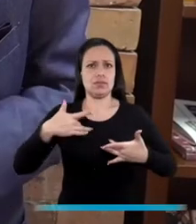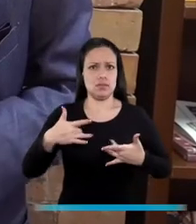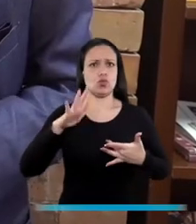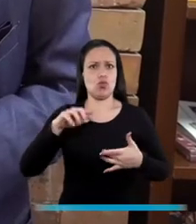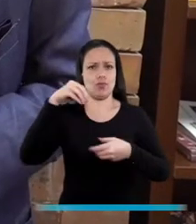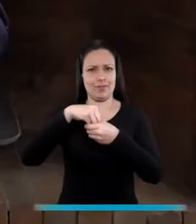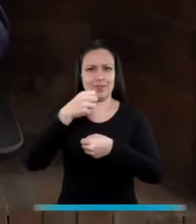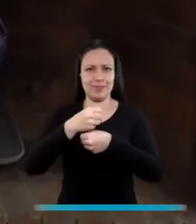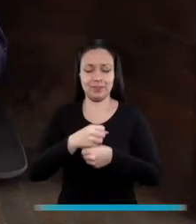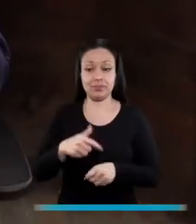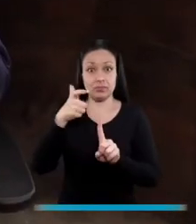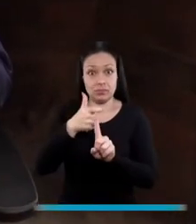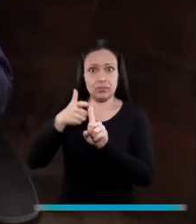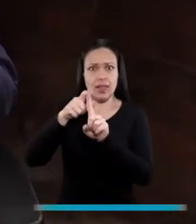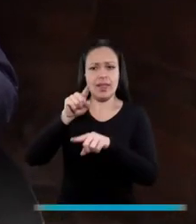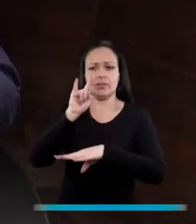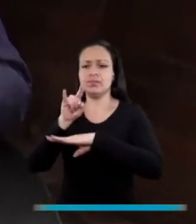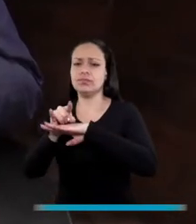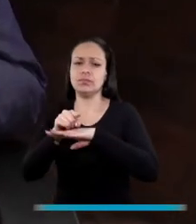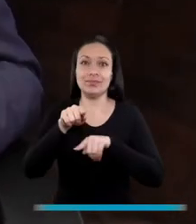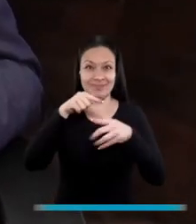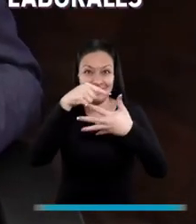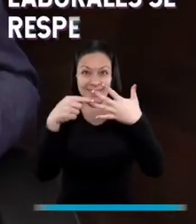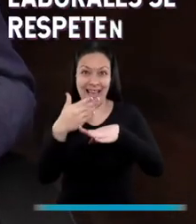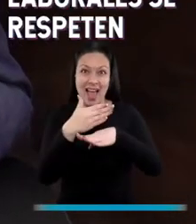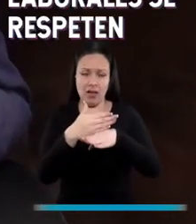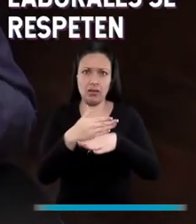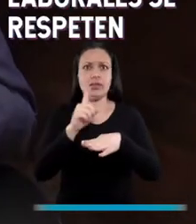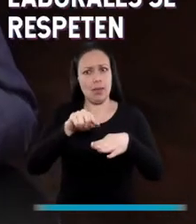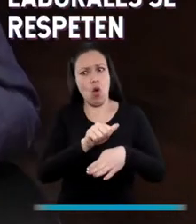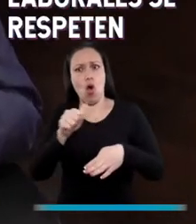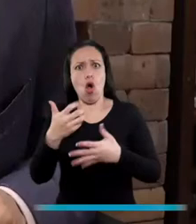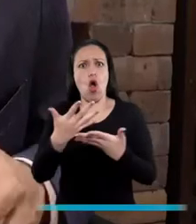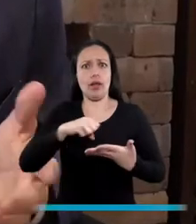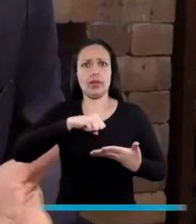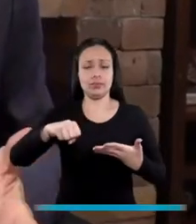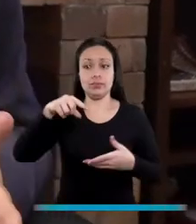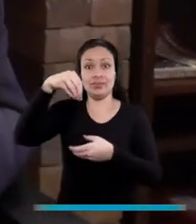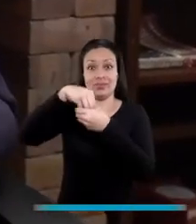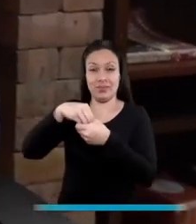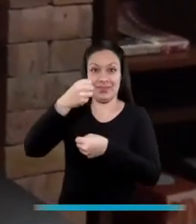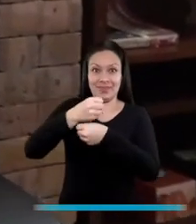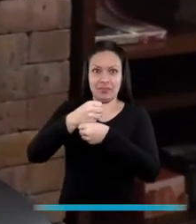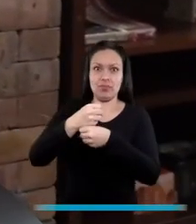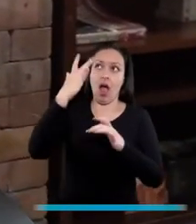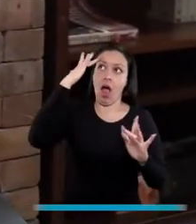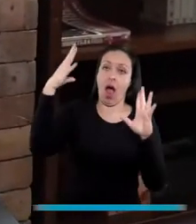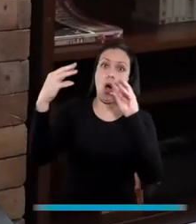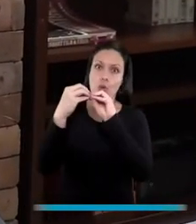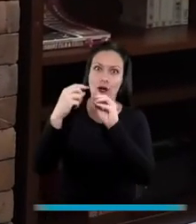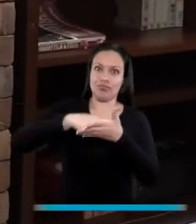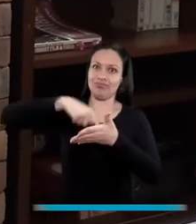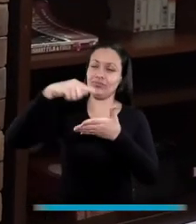y salud del trabajador. En la PROCU vigilamos que este y todos los derechos laborales se respeten. Si su empleador, con quien estableció un vínculo